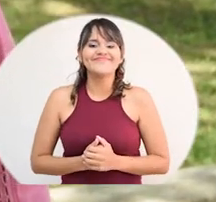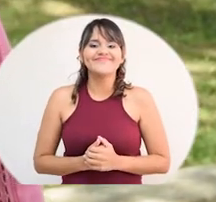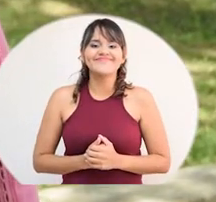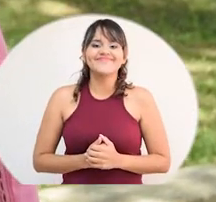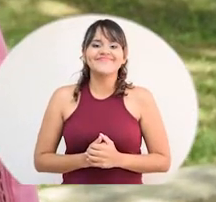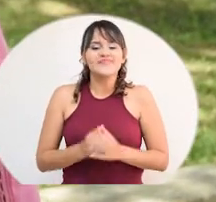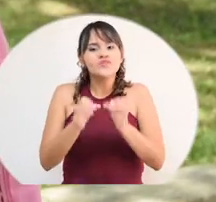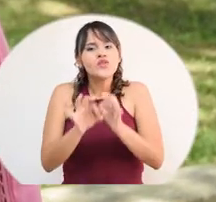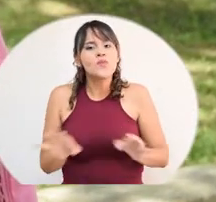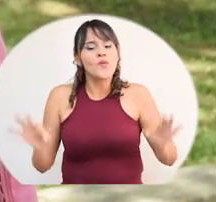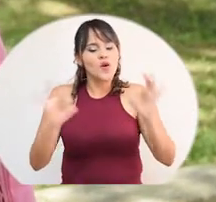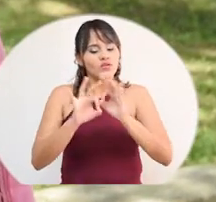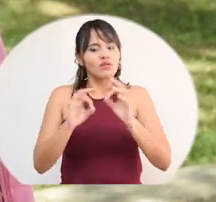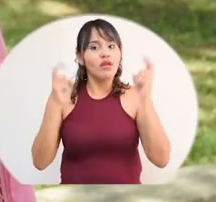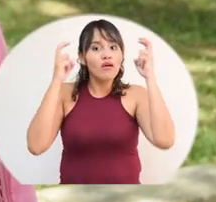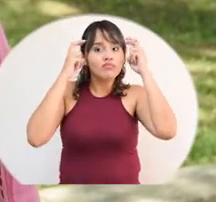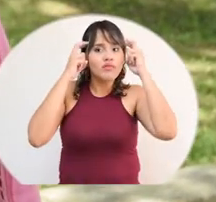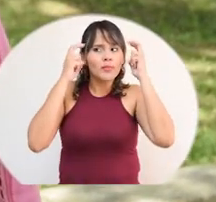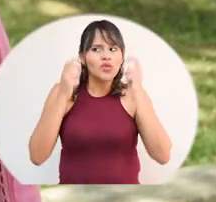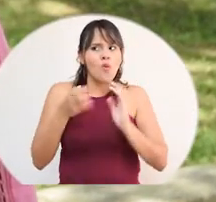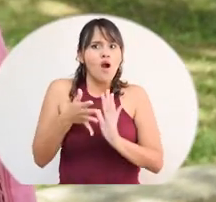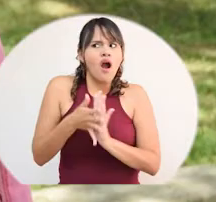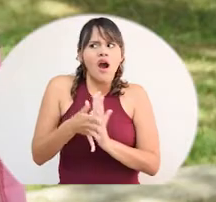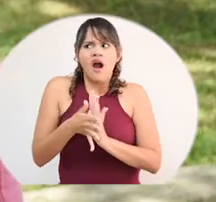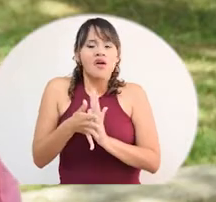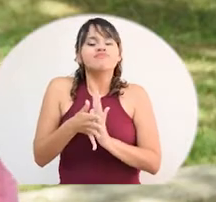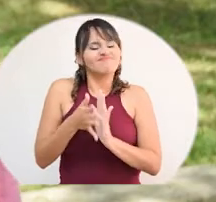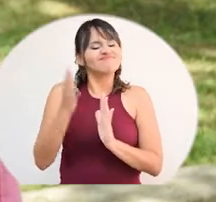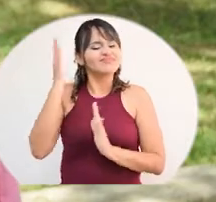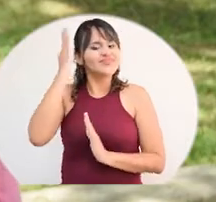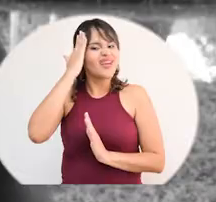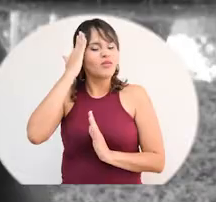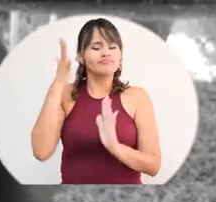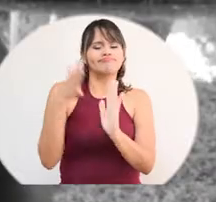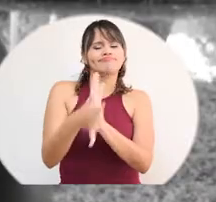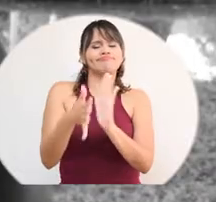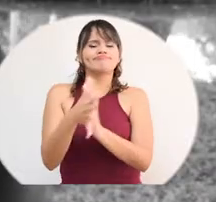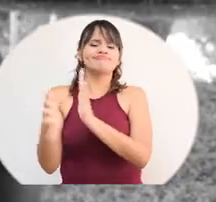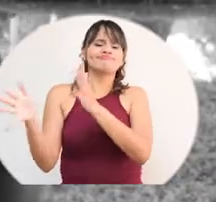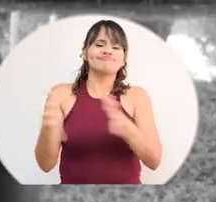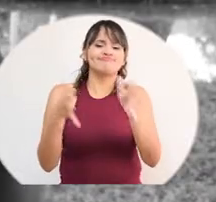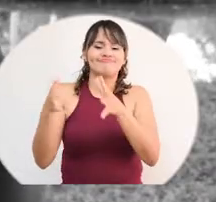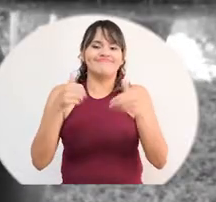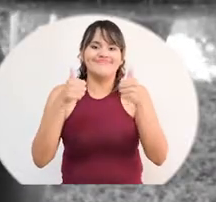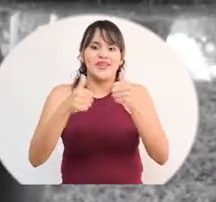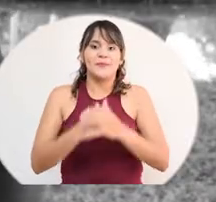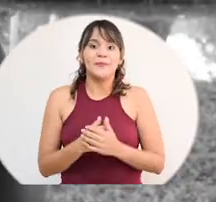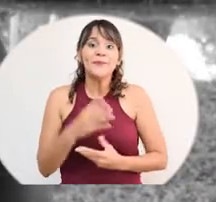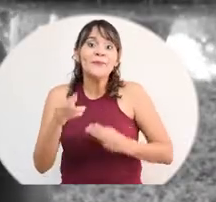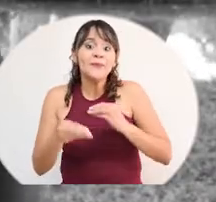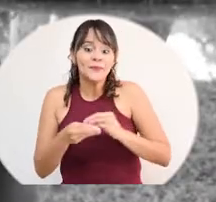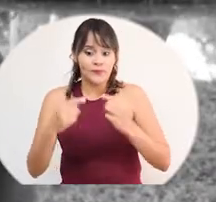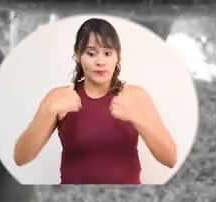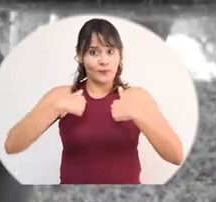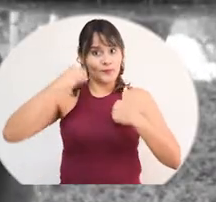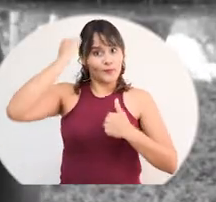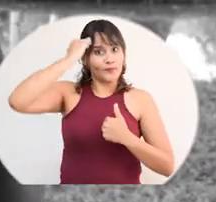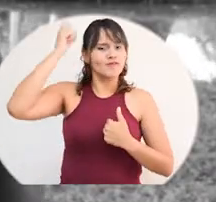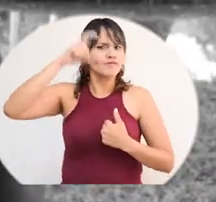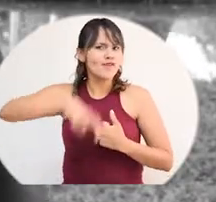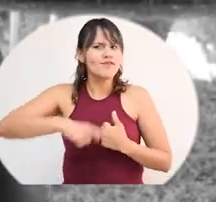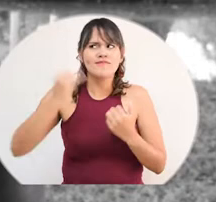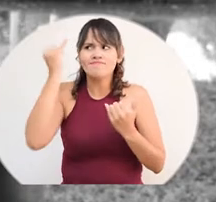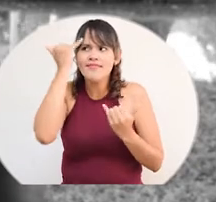enseña debe tener el conocimiento sobre el área que enseña un profesor debe fomentar la generación de nuevas ideas